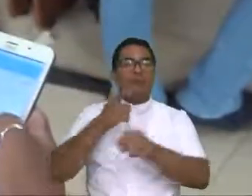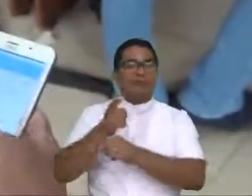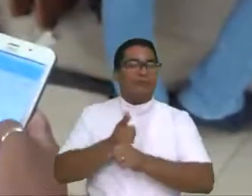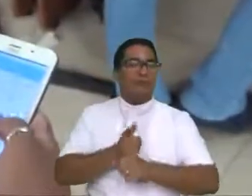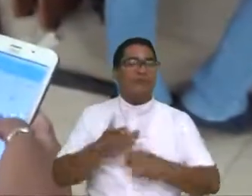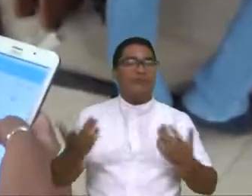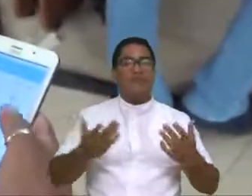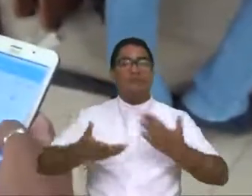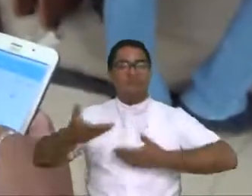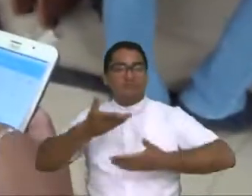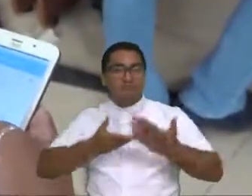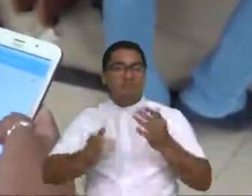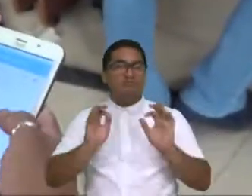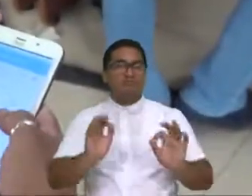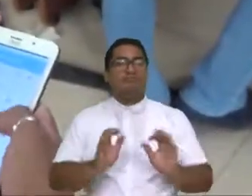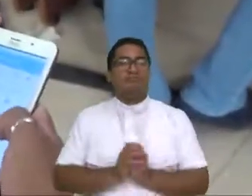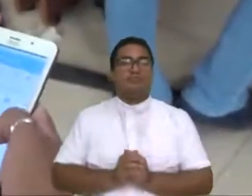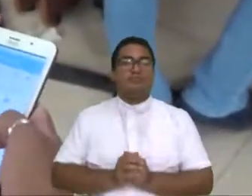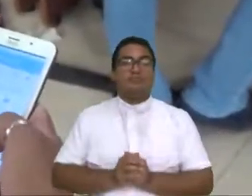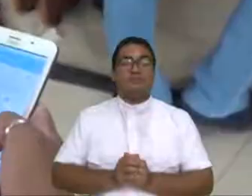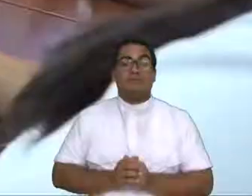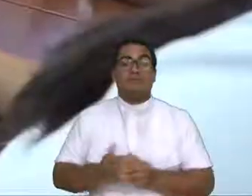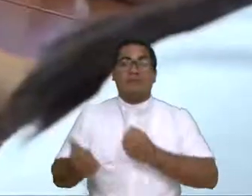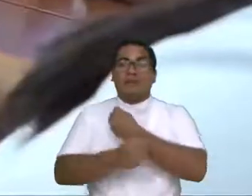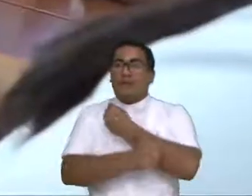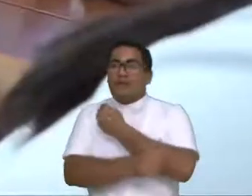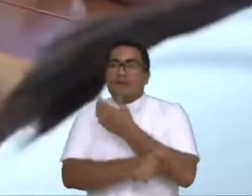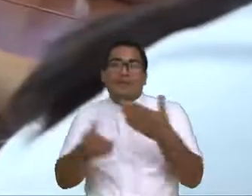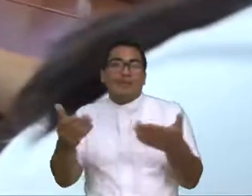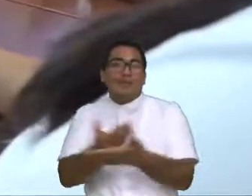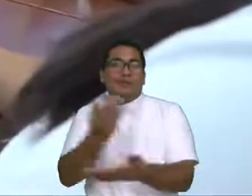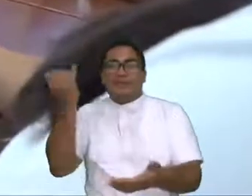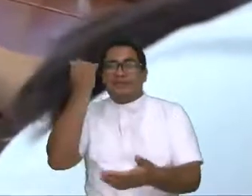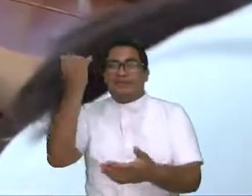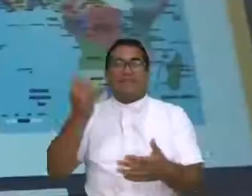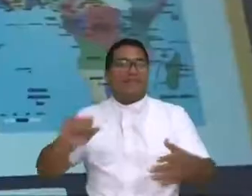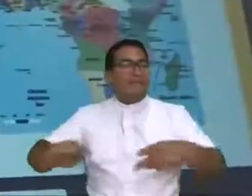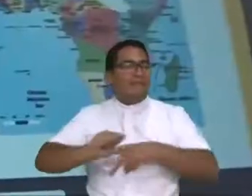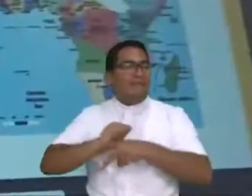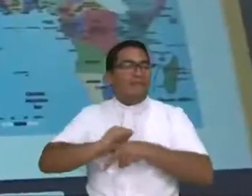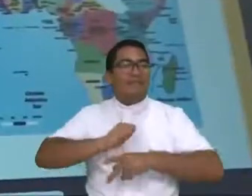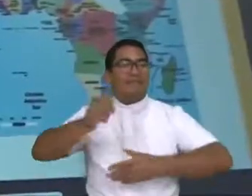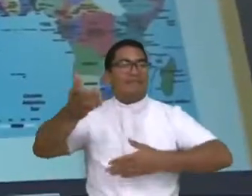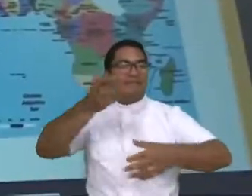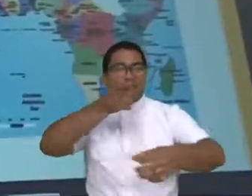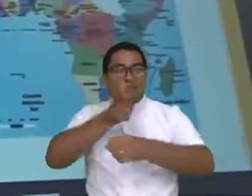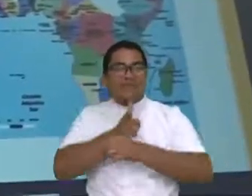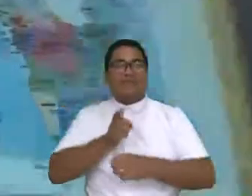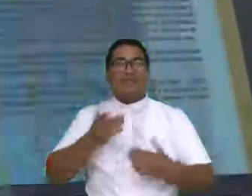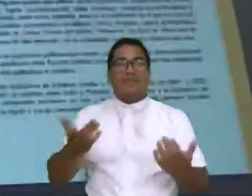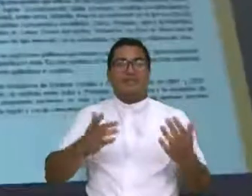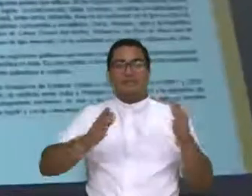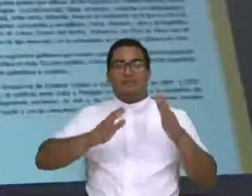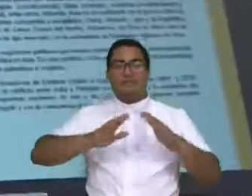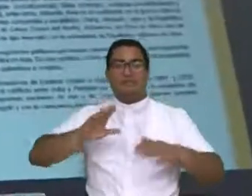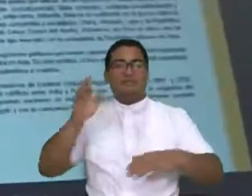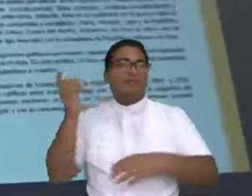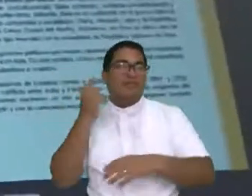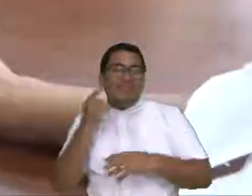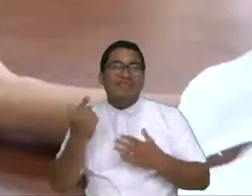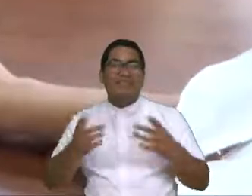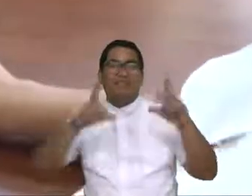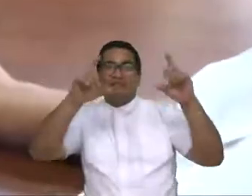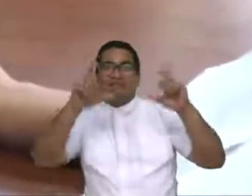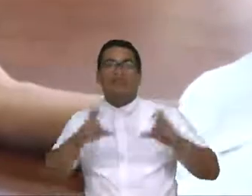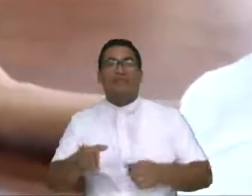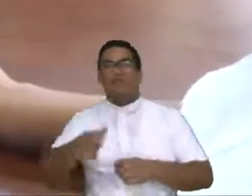de la interacción. Si esta generación no tiene estimulación con videos, con sonidos, con imágenes,